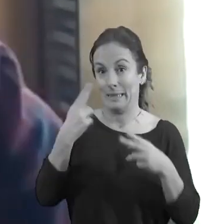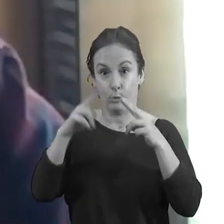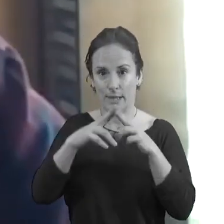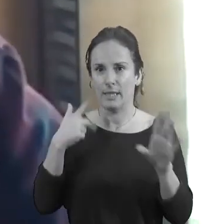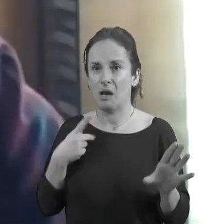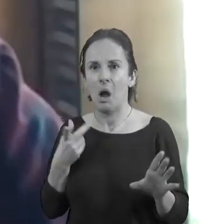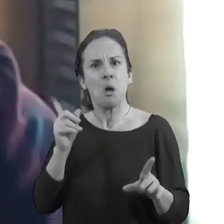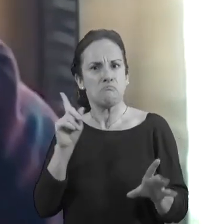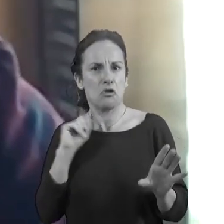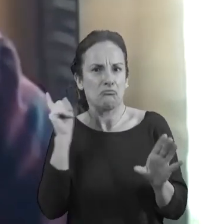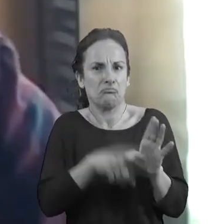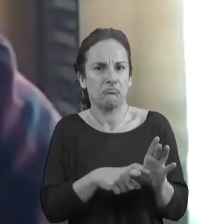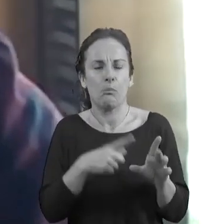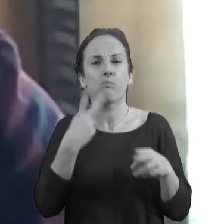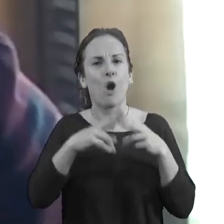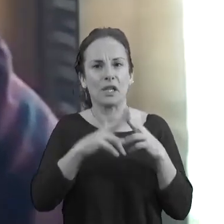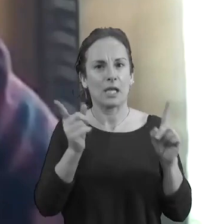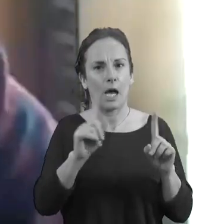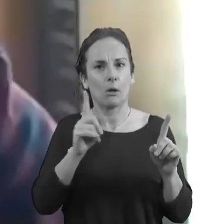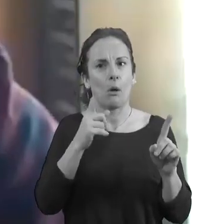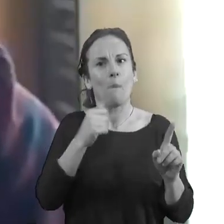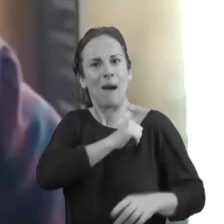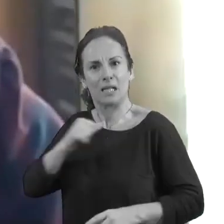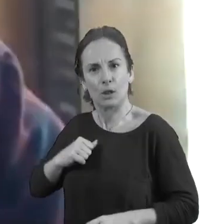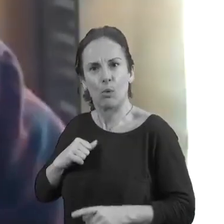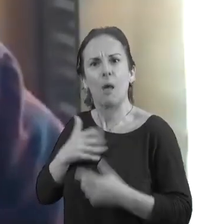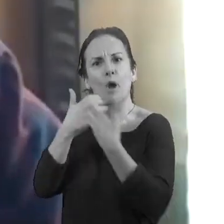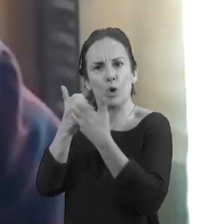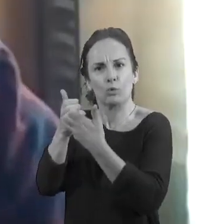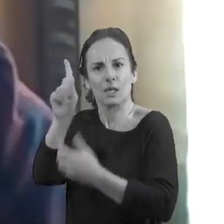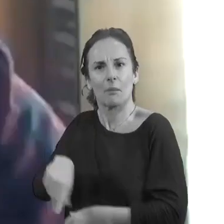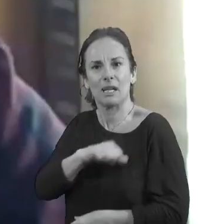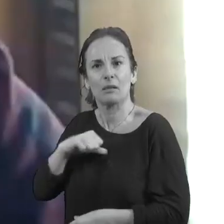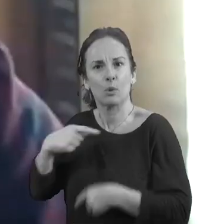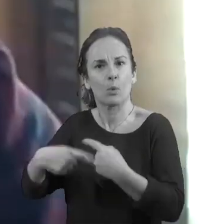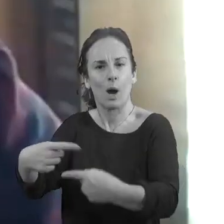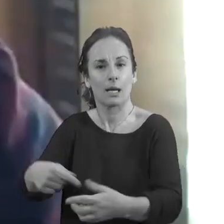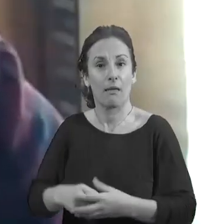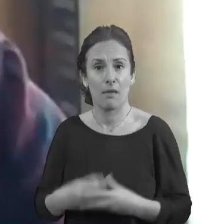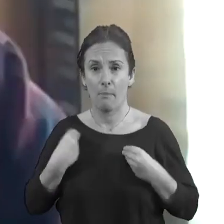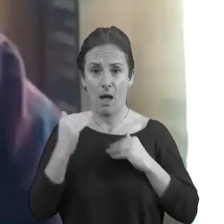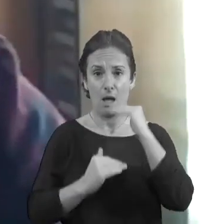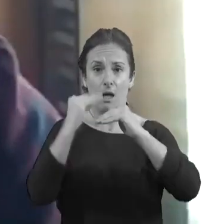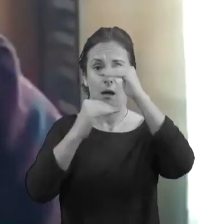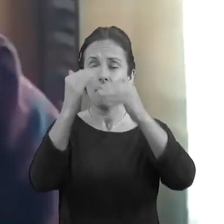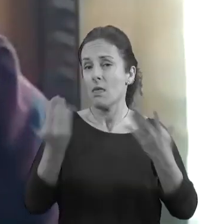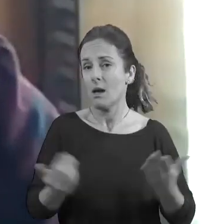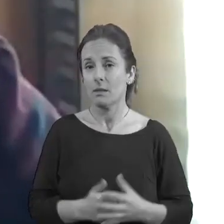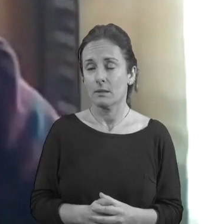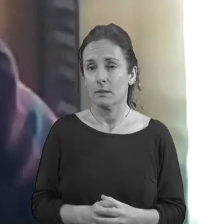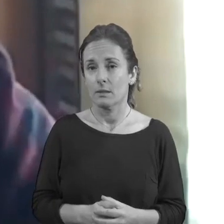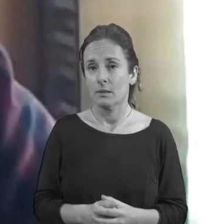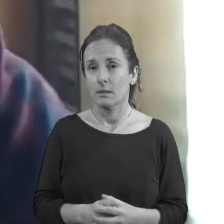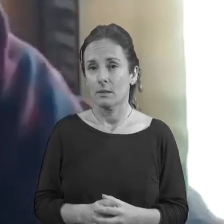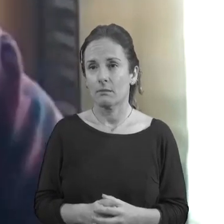que se peleó como pudo en los 70 y después. Y podemos decir hoy en día también, ¿no? Como pudo para sobrevivir. Y oye, hay gente que piensa